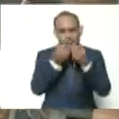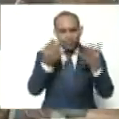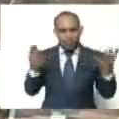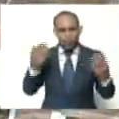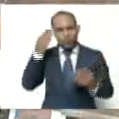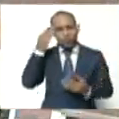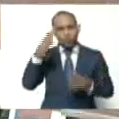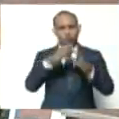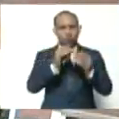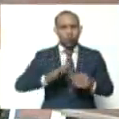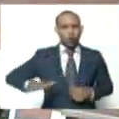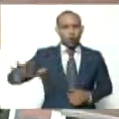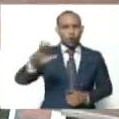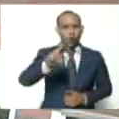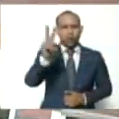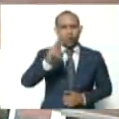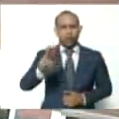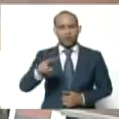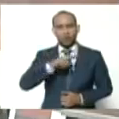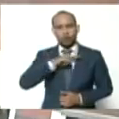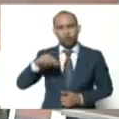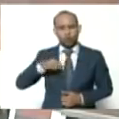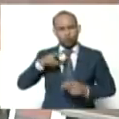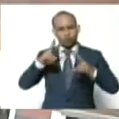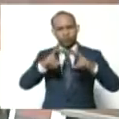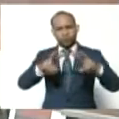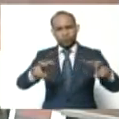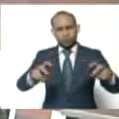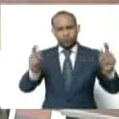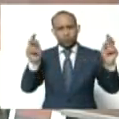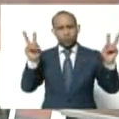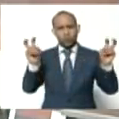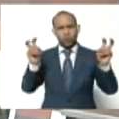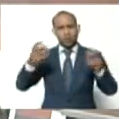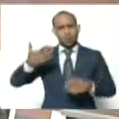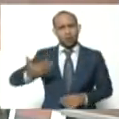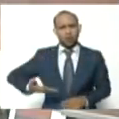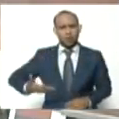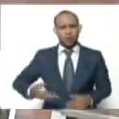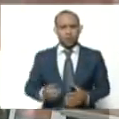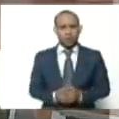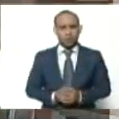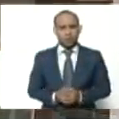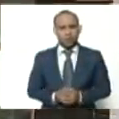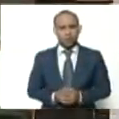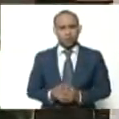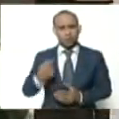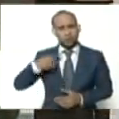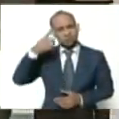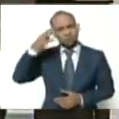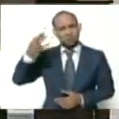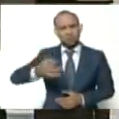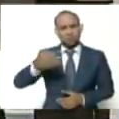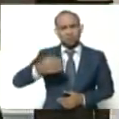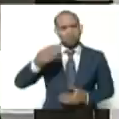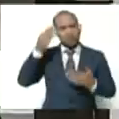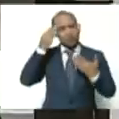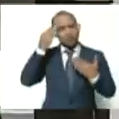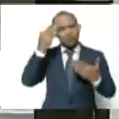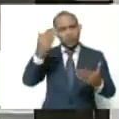Venezuela. Hemos estado revisando un conjunto de temas bien importantes. Me pareció importante